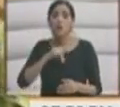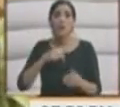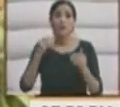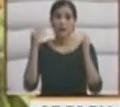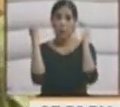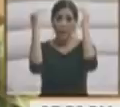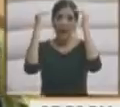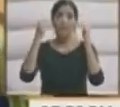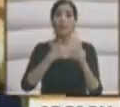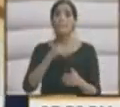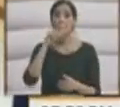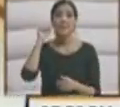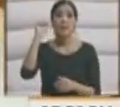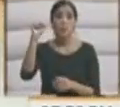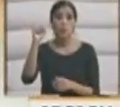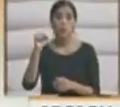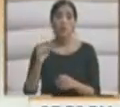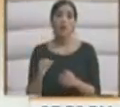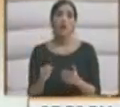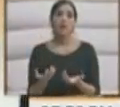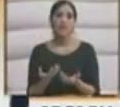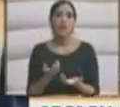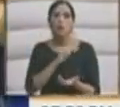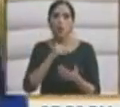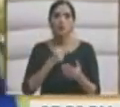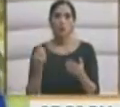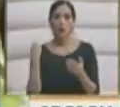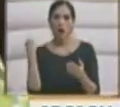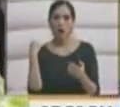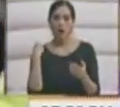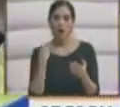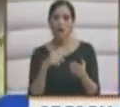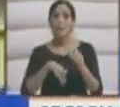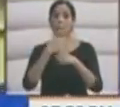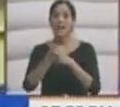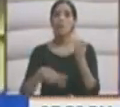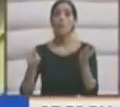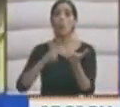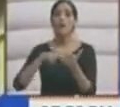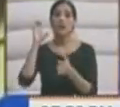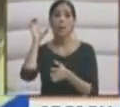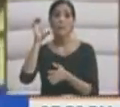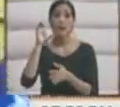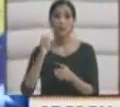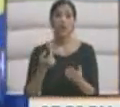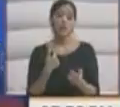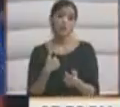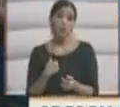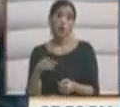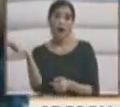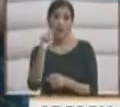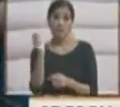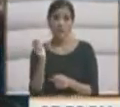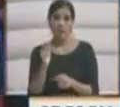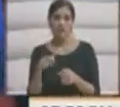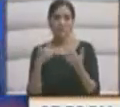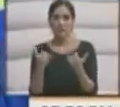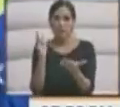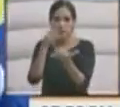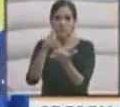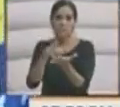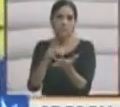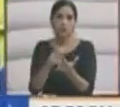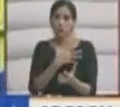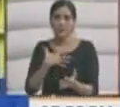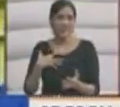Nicolás Maduro, que por las redes nos enteramos del plan de vuelta a la patria. De hecho, yo al mes ya de estar allá, me quería